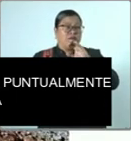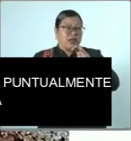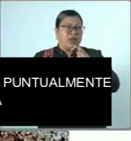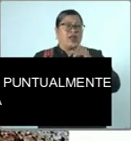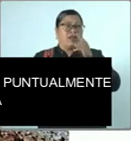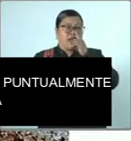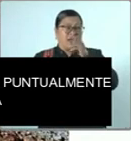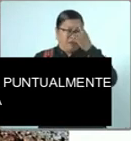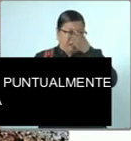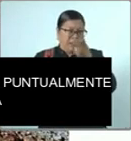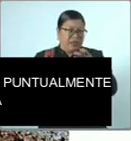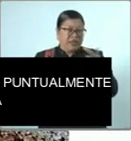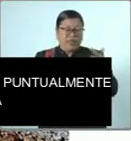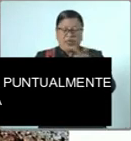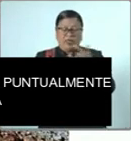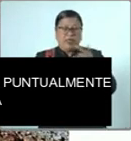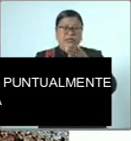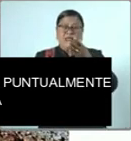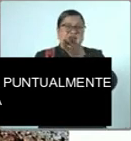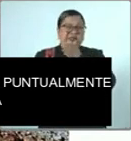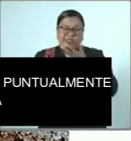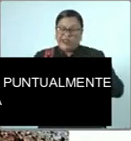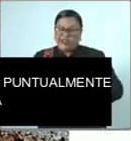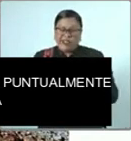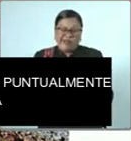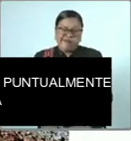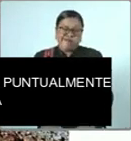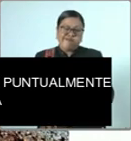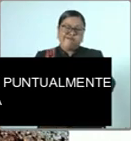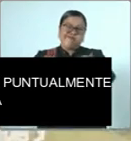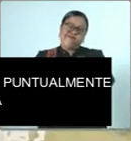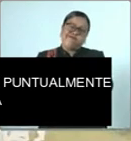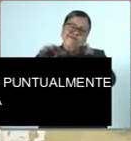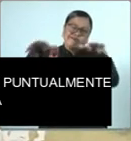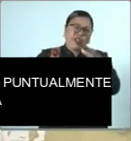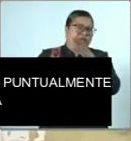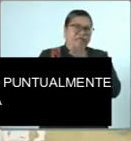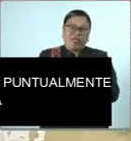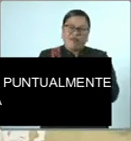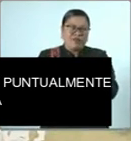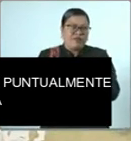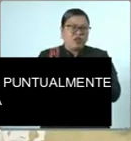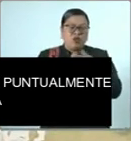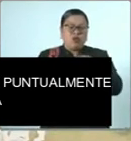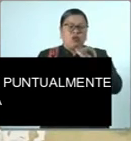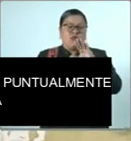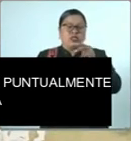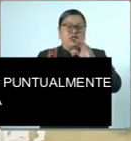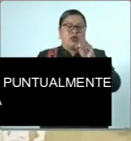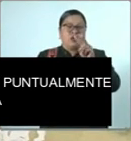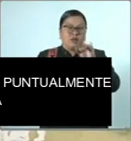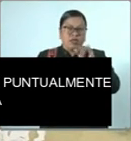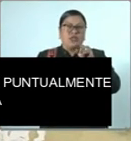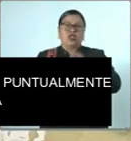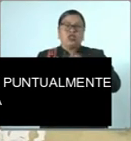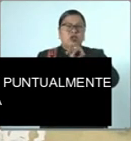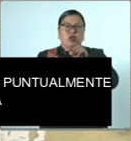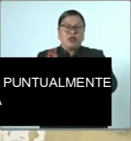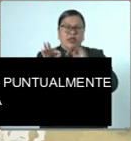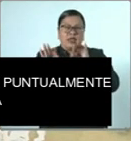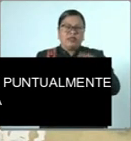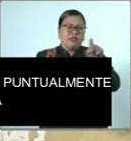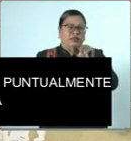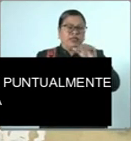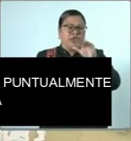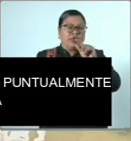la creciente del río no permite el paso porque está desbordado. En San Juan Ichicobi, en la zona del Zacatal, creció